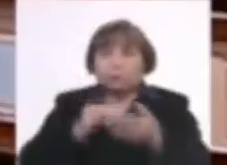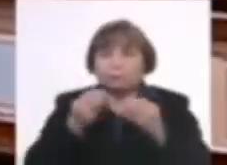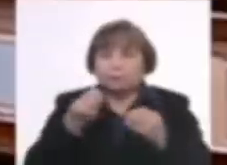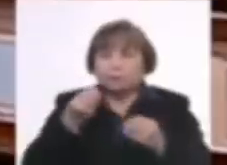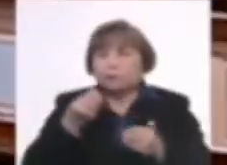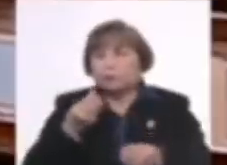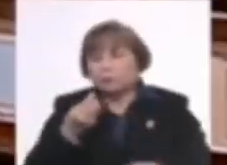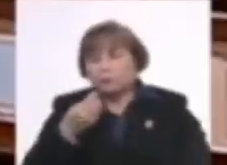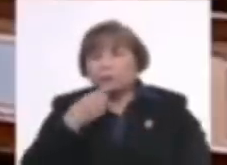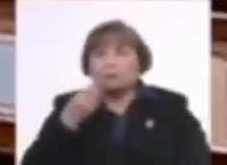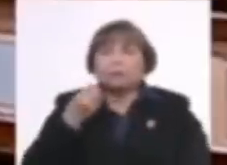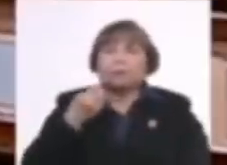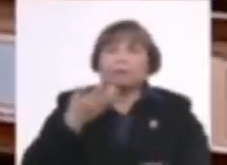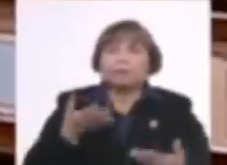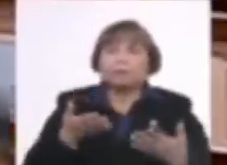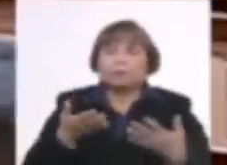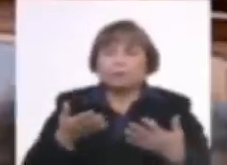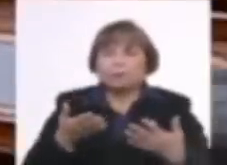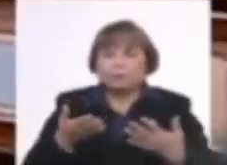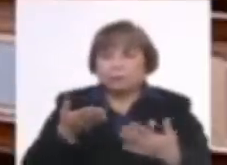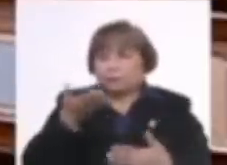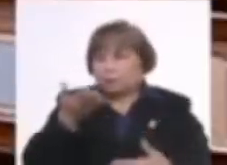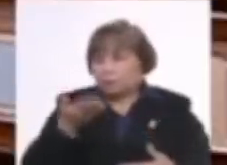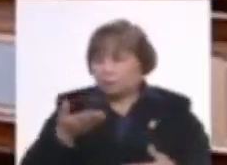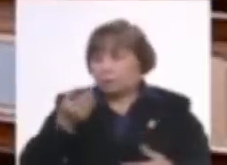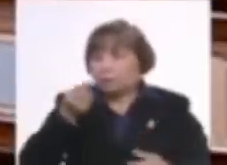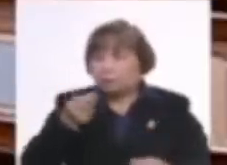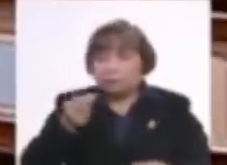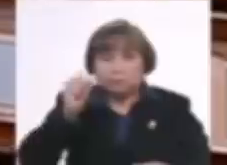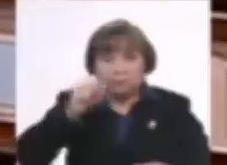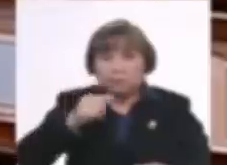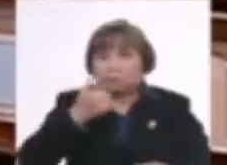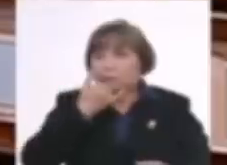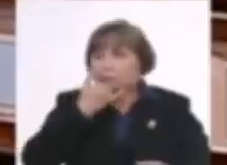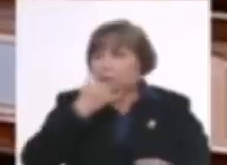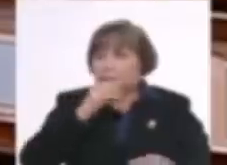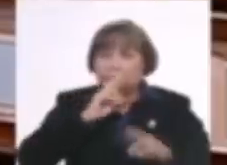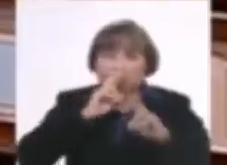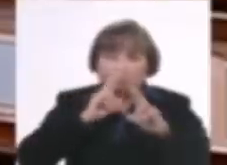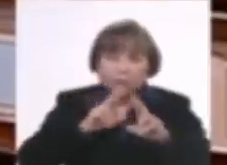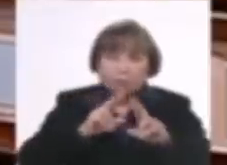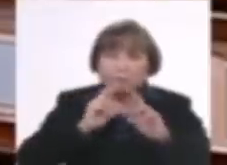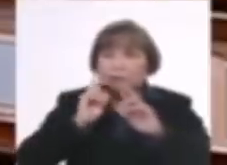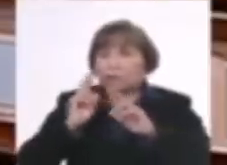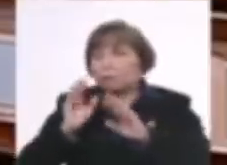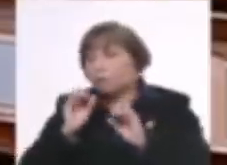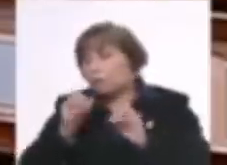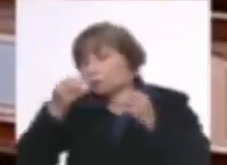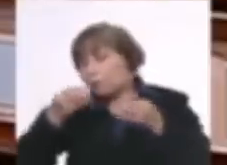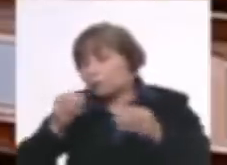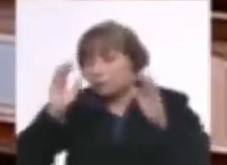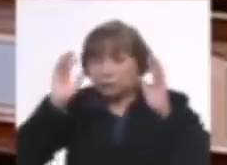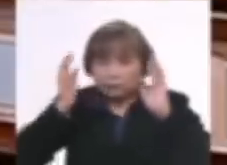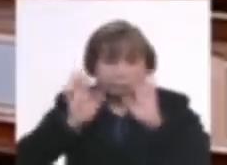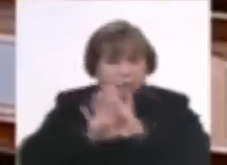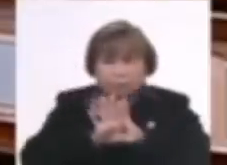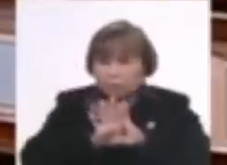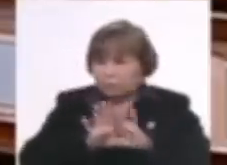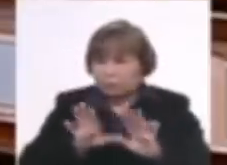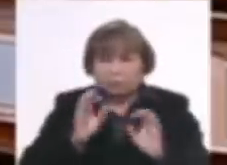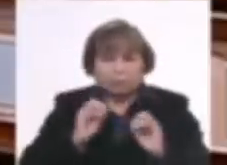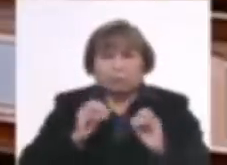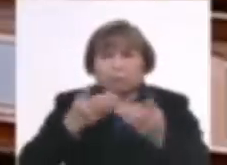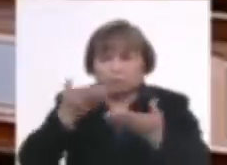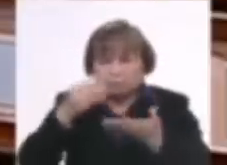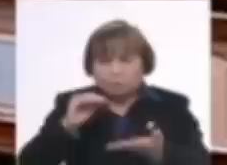¿Saben por qué? O la invitada, en este caso, se equivoca en responder o se está confundiendo. Por eso es